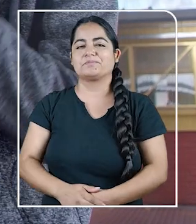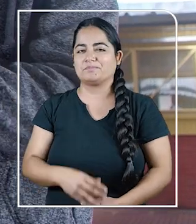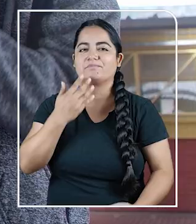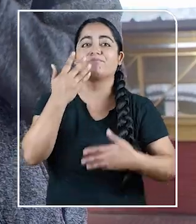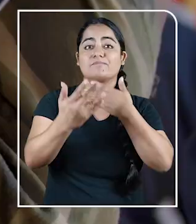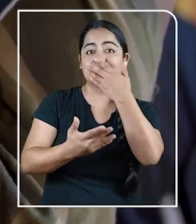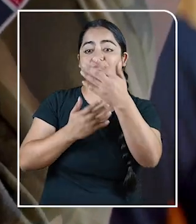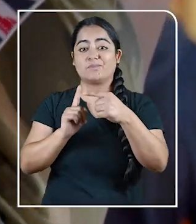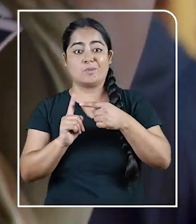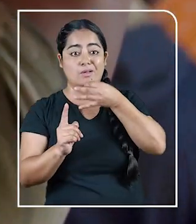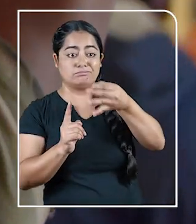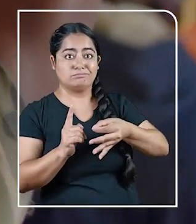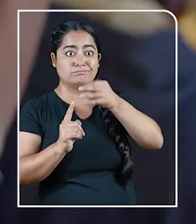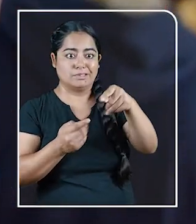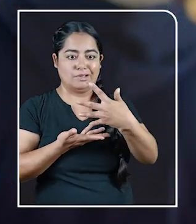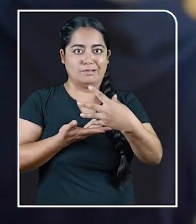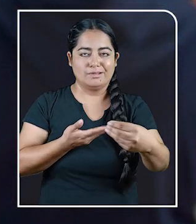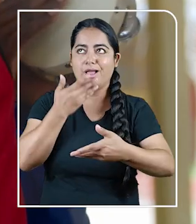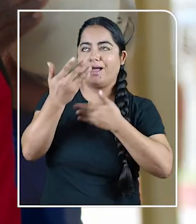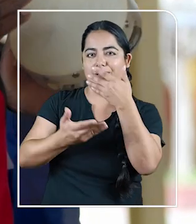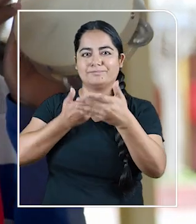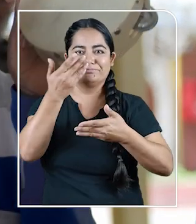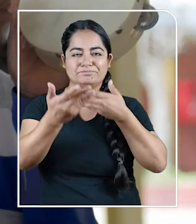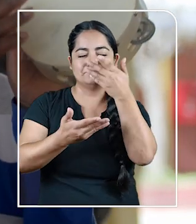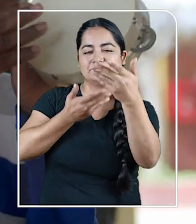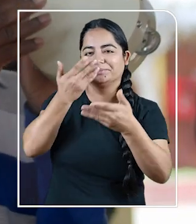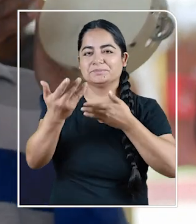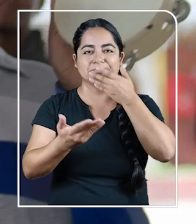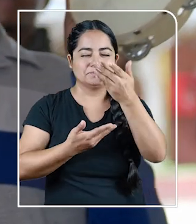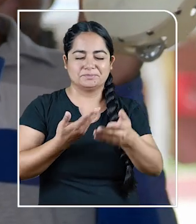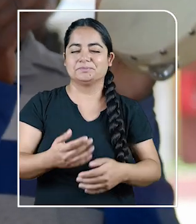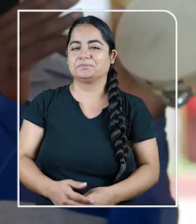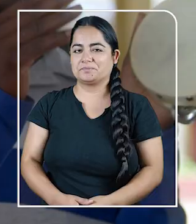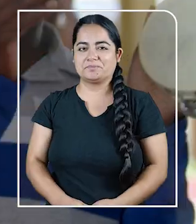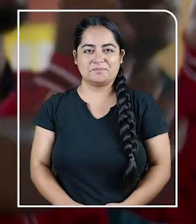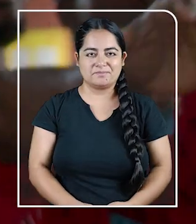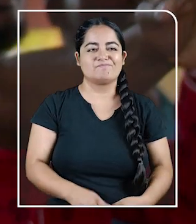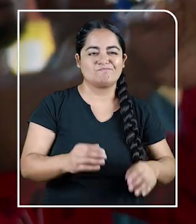Happy.